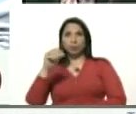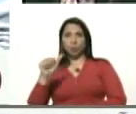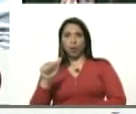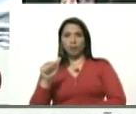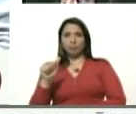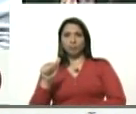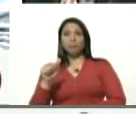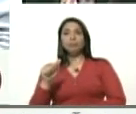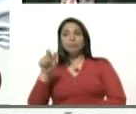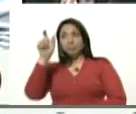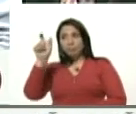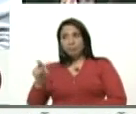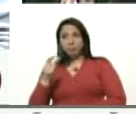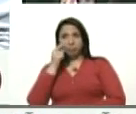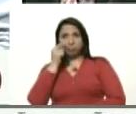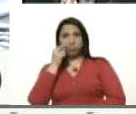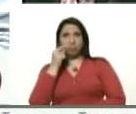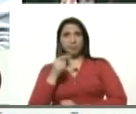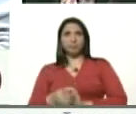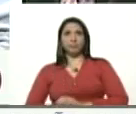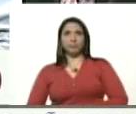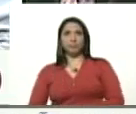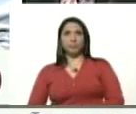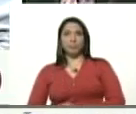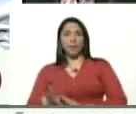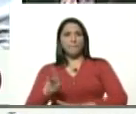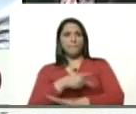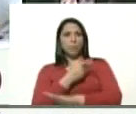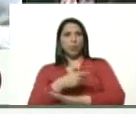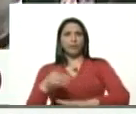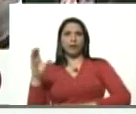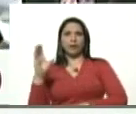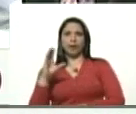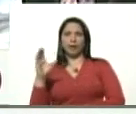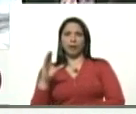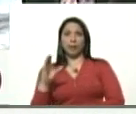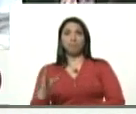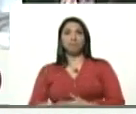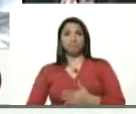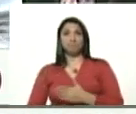duda el poeta de Caracas.